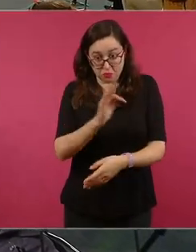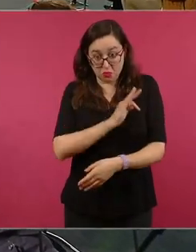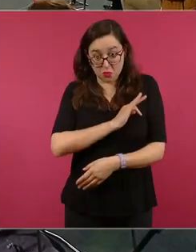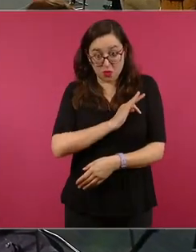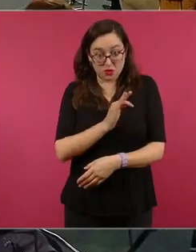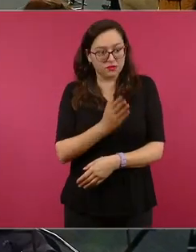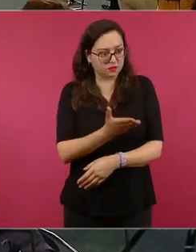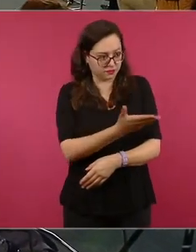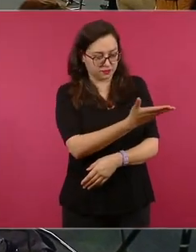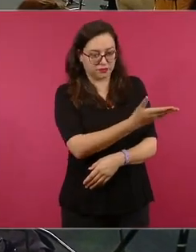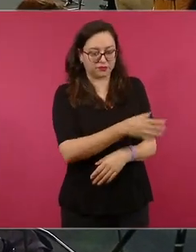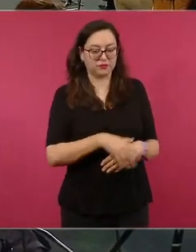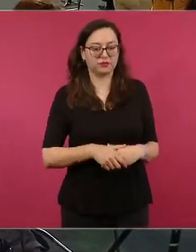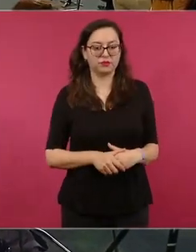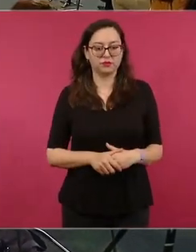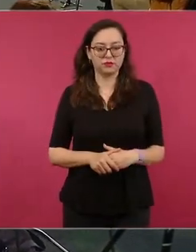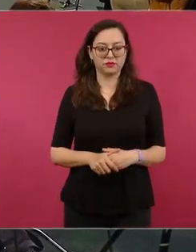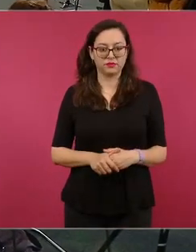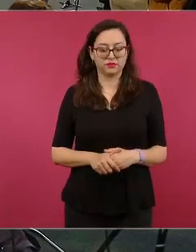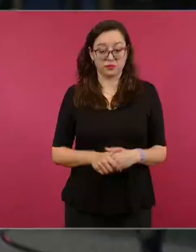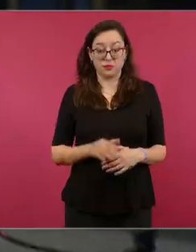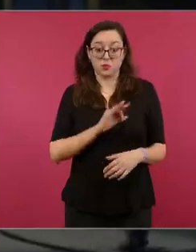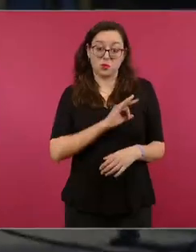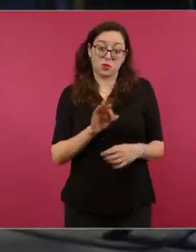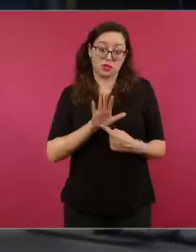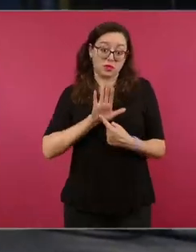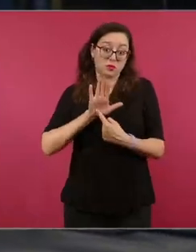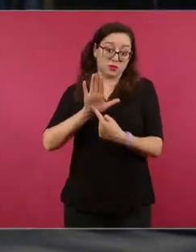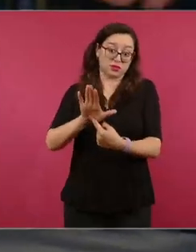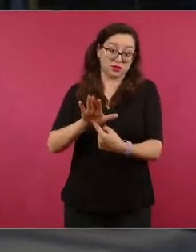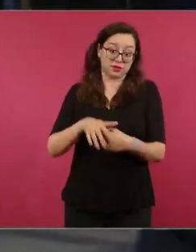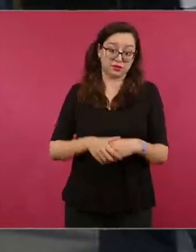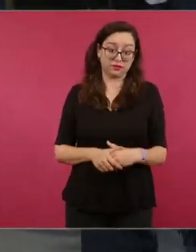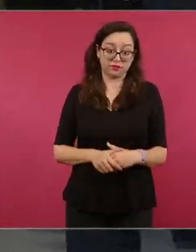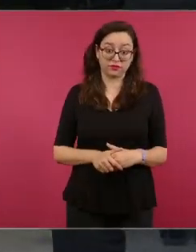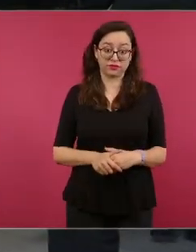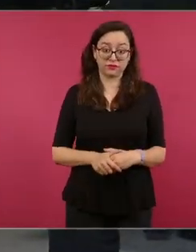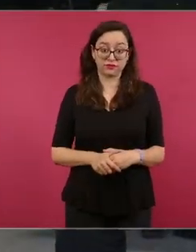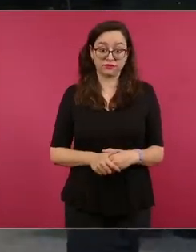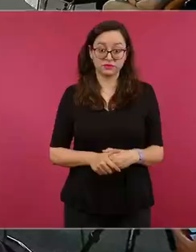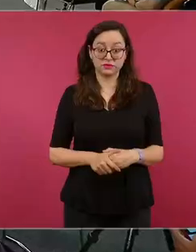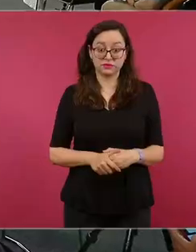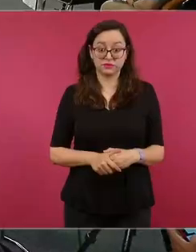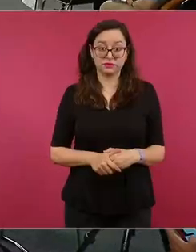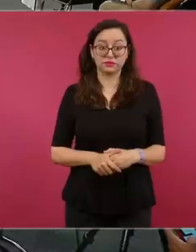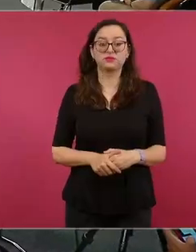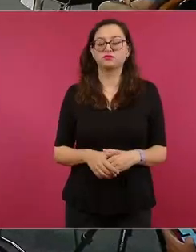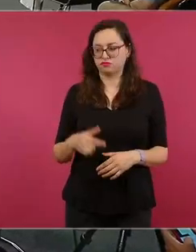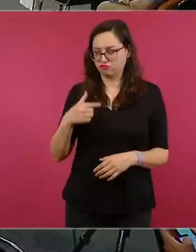a Jesús? Y si la quiere observar, ojalá. Sí, yo la voy a ver.